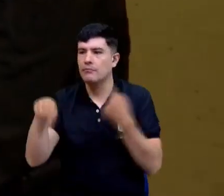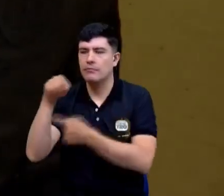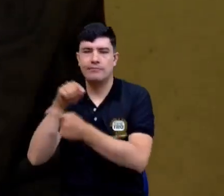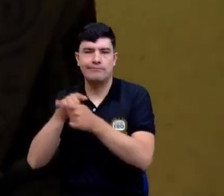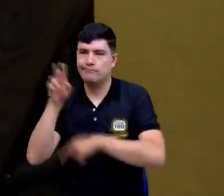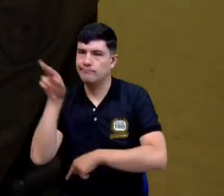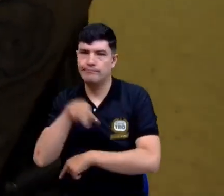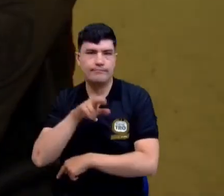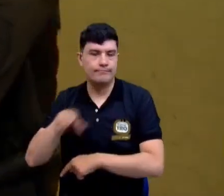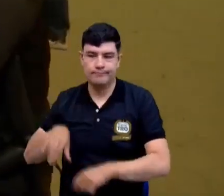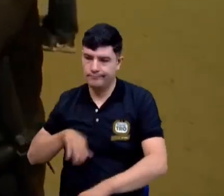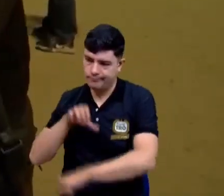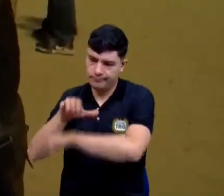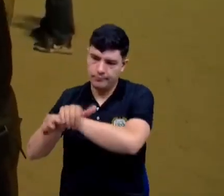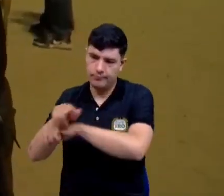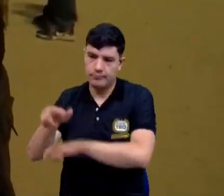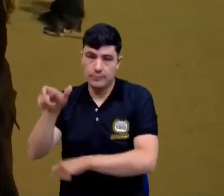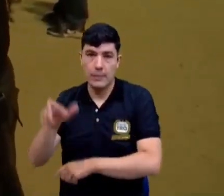arma cortopunzante.